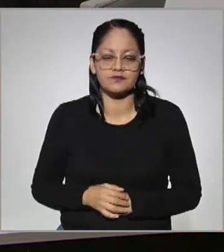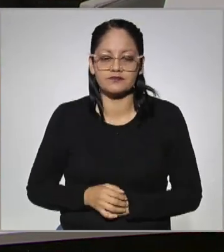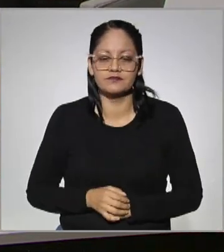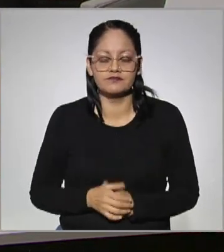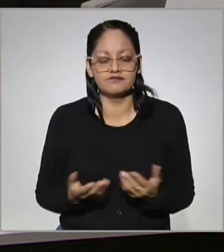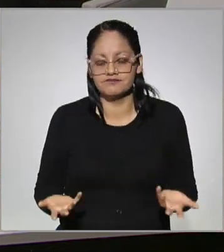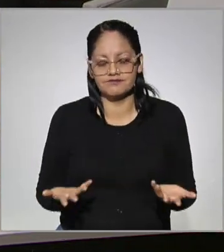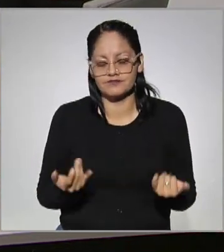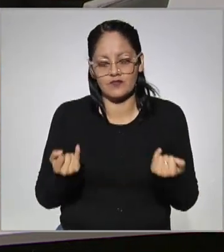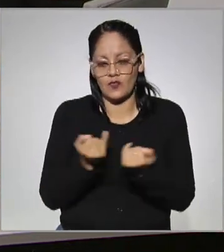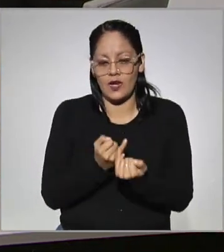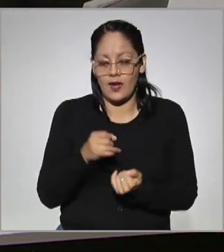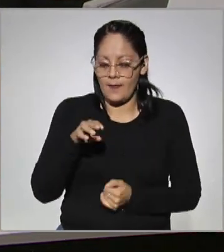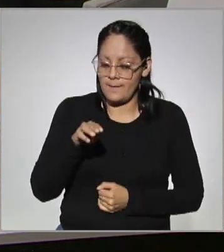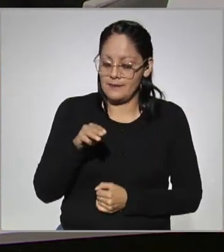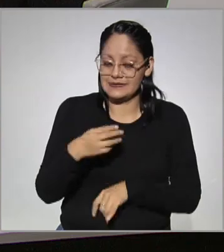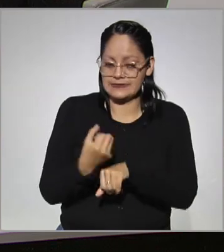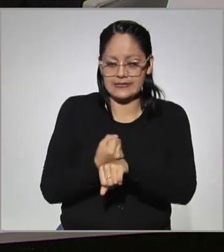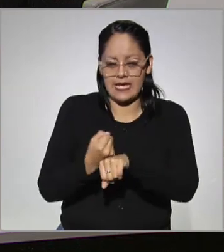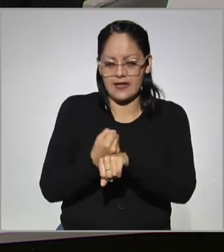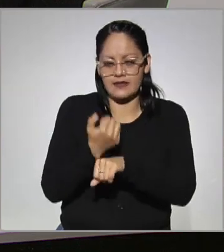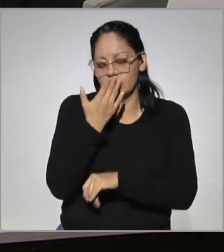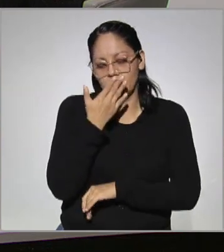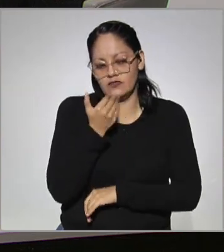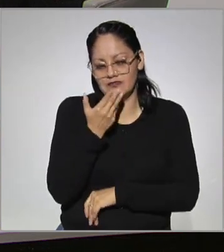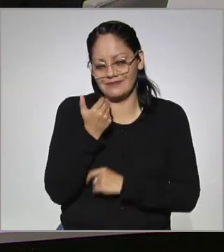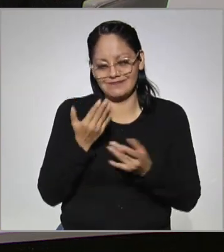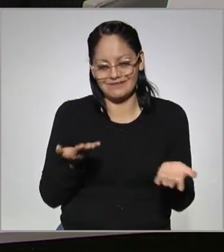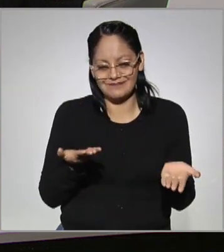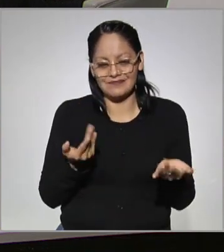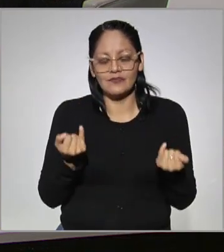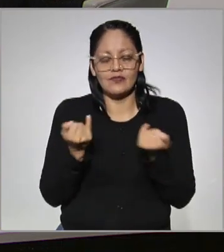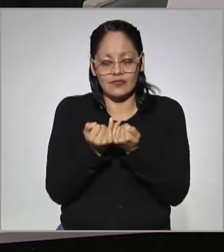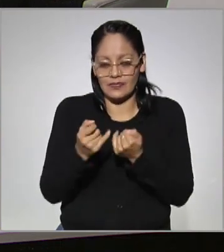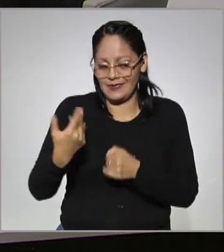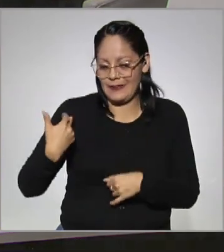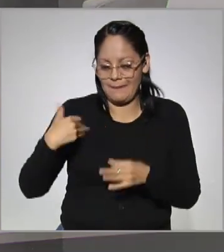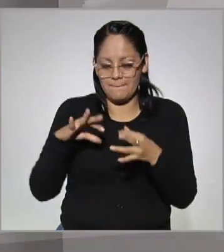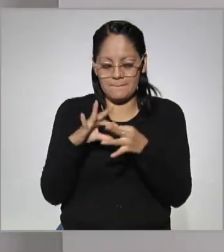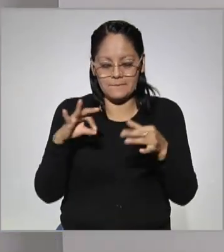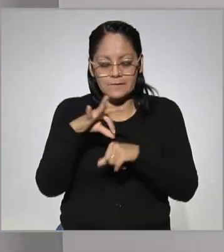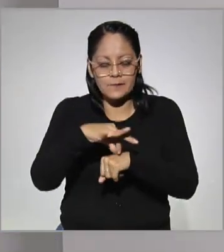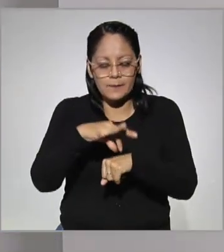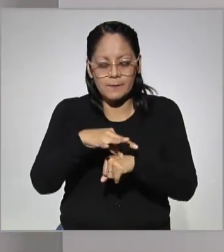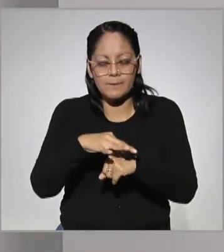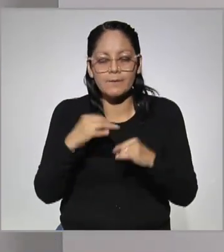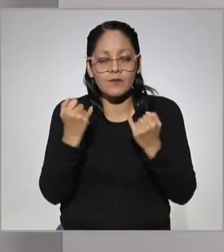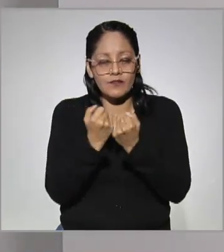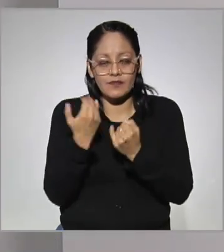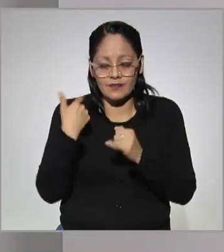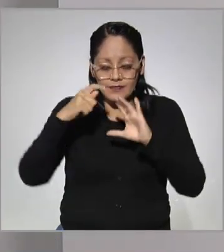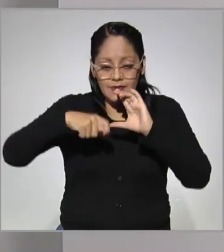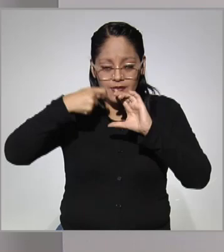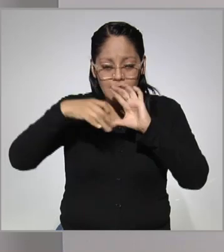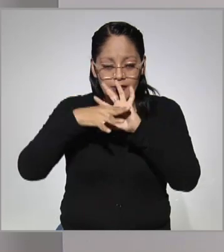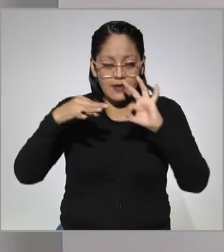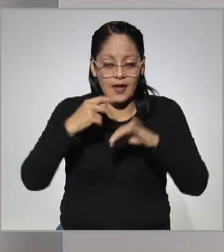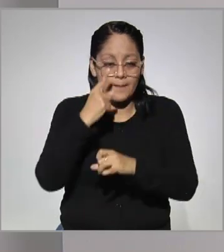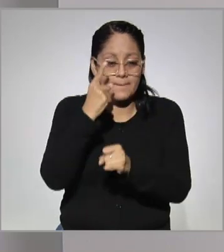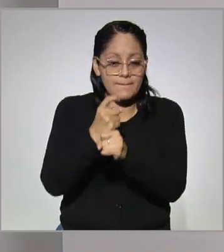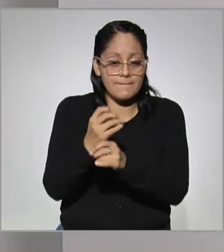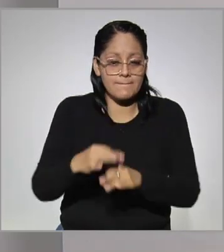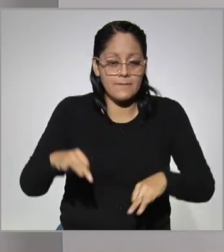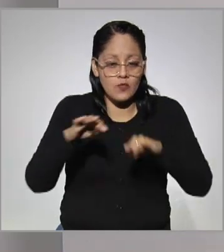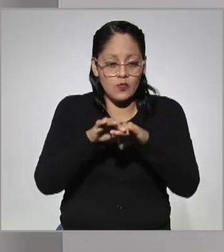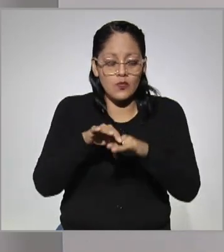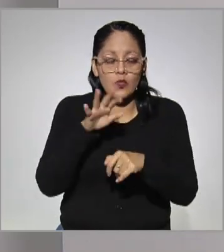Sí, no, como tal marcador en sangre no hay. Como ya comentaron los doctores y como se comentó en la cápsula, el principal